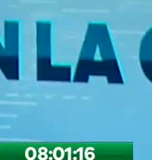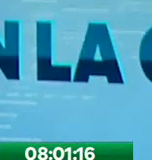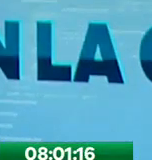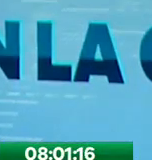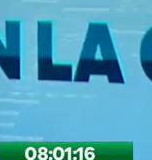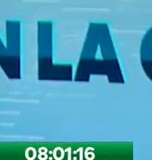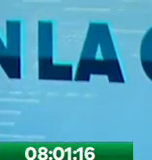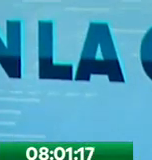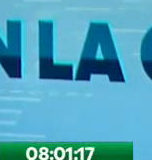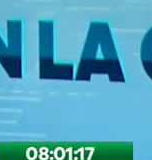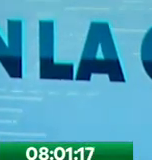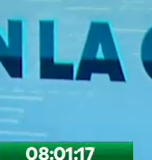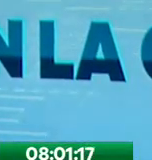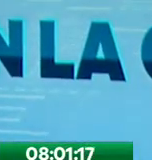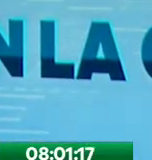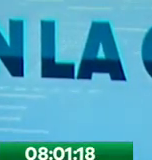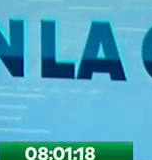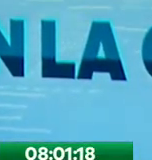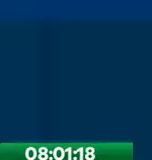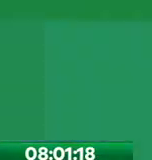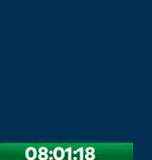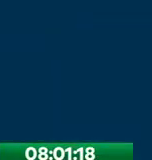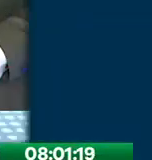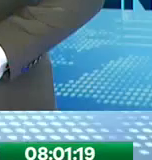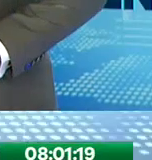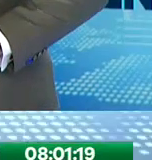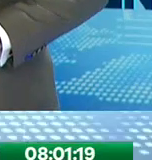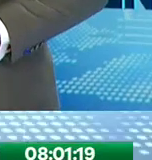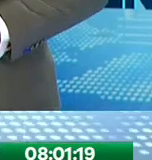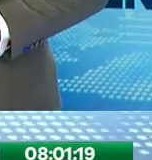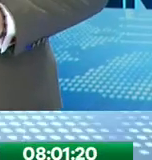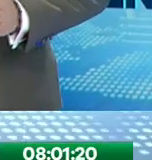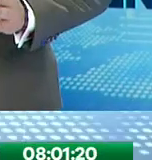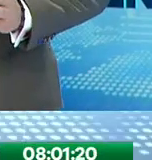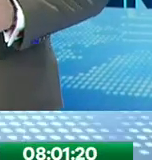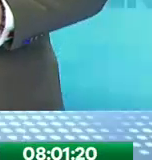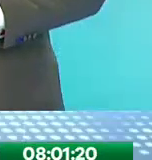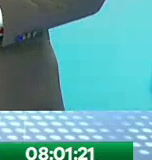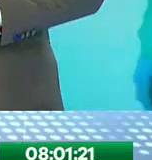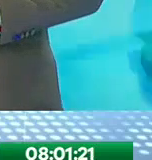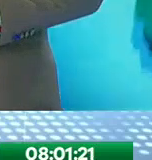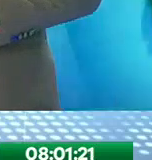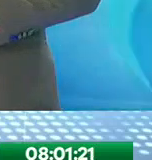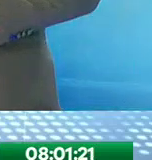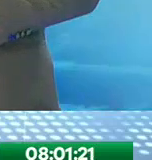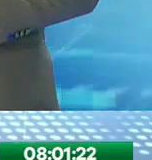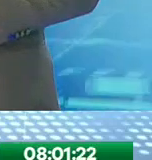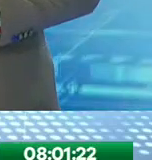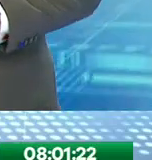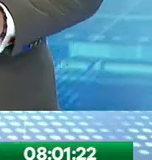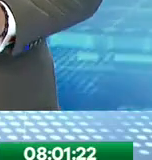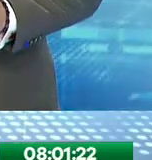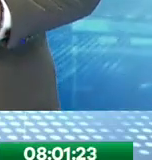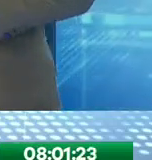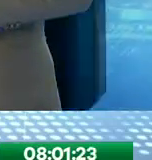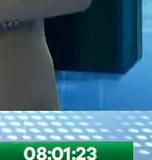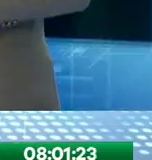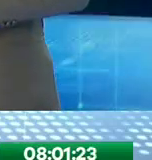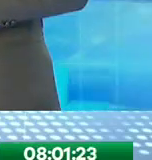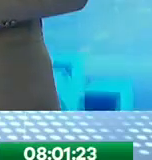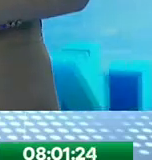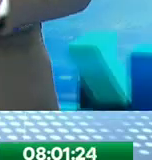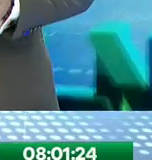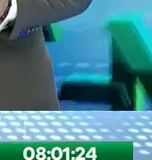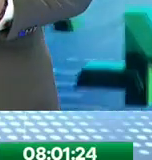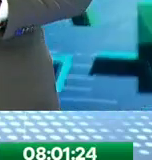nuestro compañero Hugo Gavilanes. Huguito, muy buenos días. Usted se encuentra ya en la empresa eléctrica. ¿Cómo le va? ¿Cómo